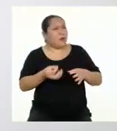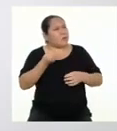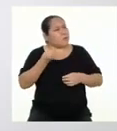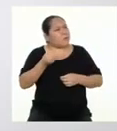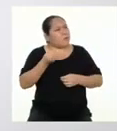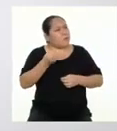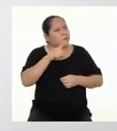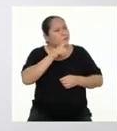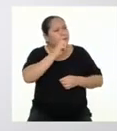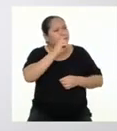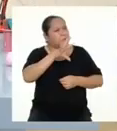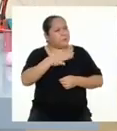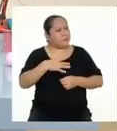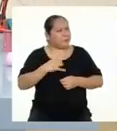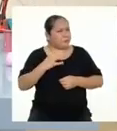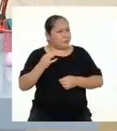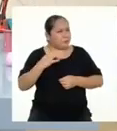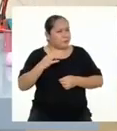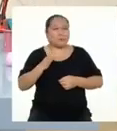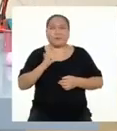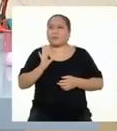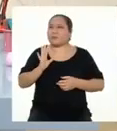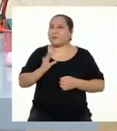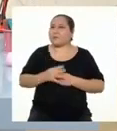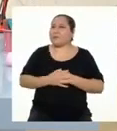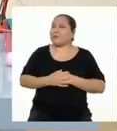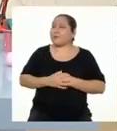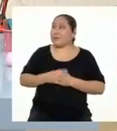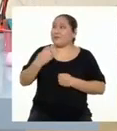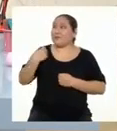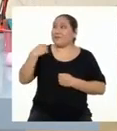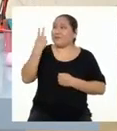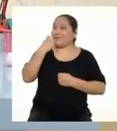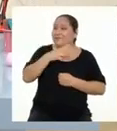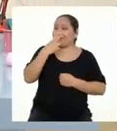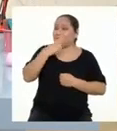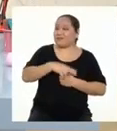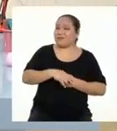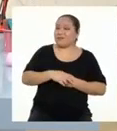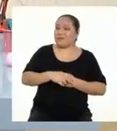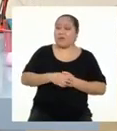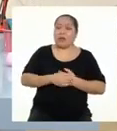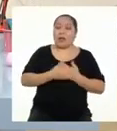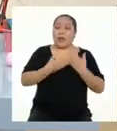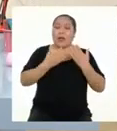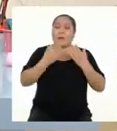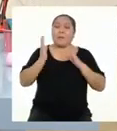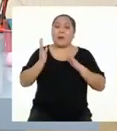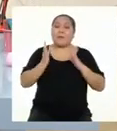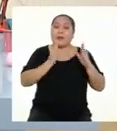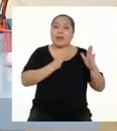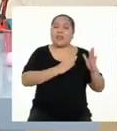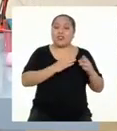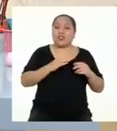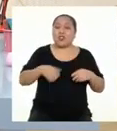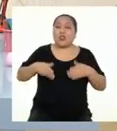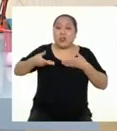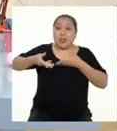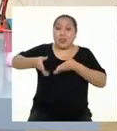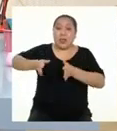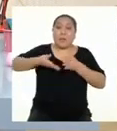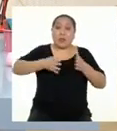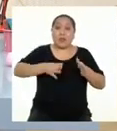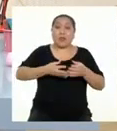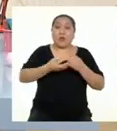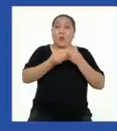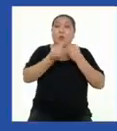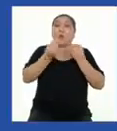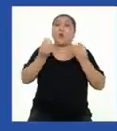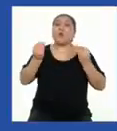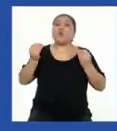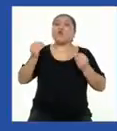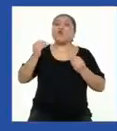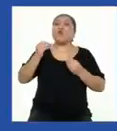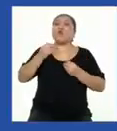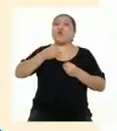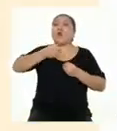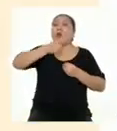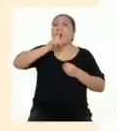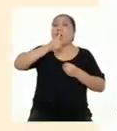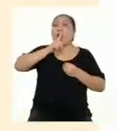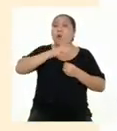¿Por qué mencionas la ropa? Bueno, es que estuve viendo que la producción de jeans requiere de muchos litros de